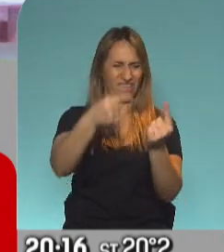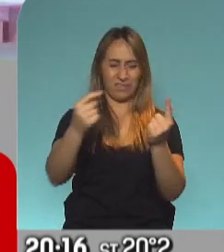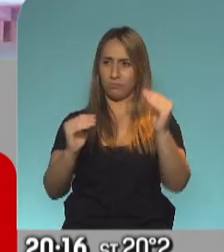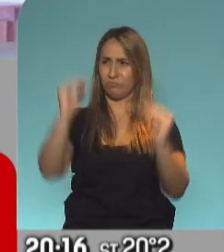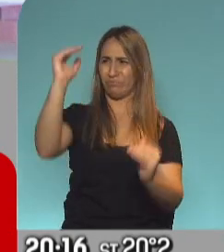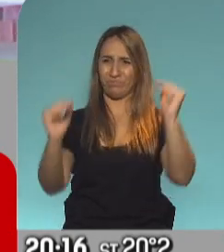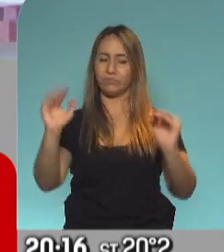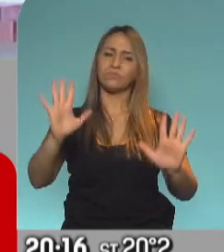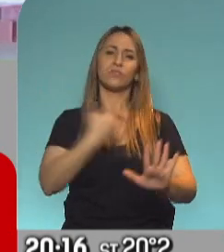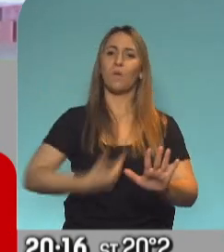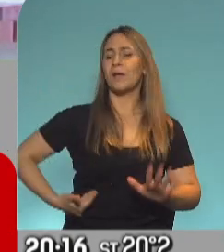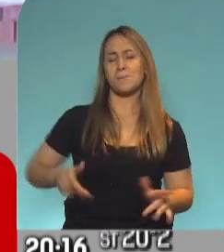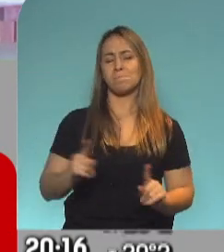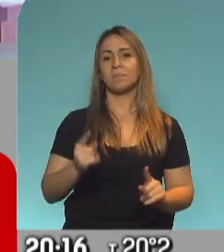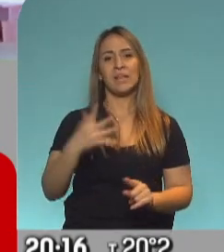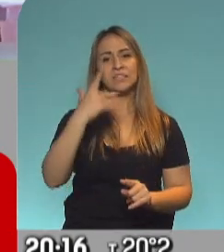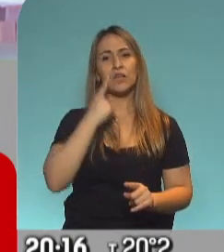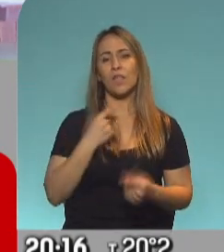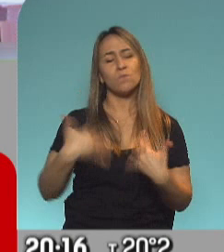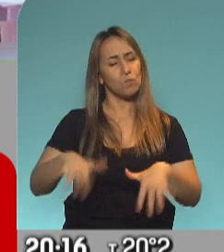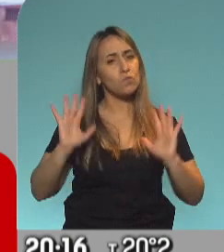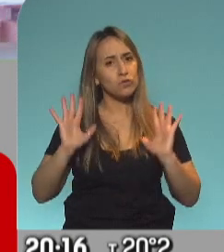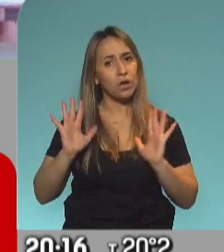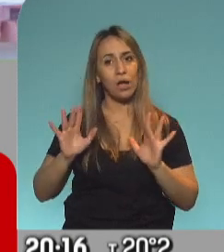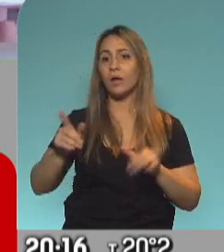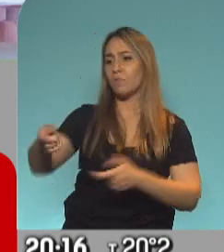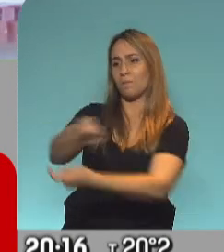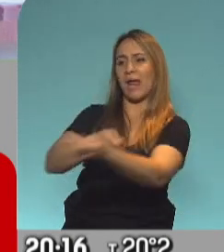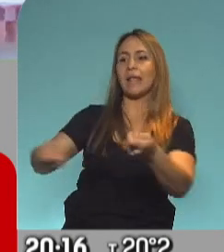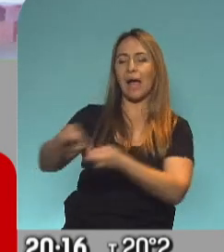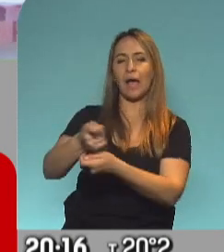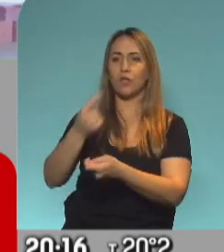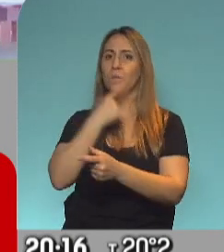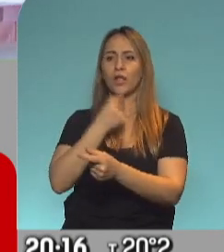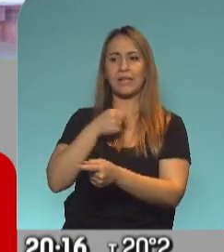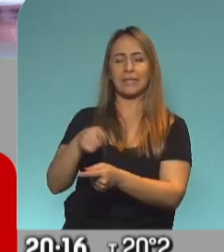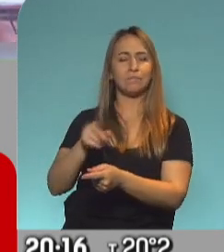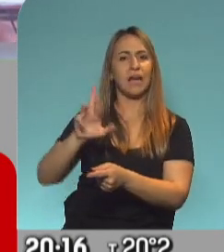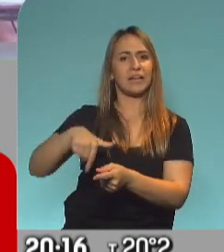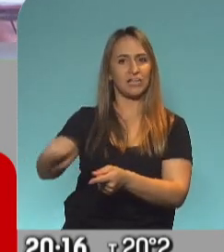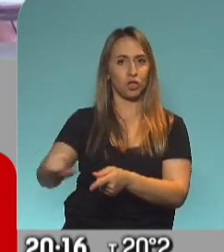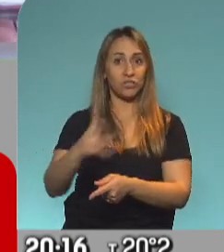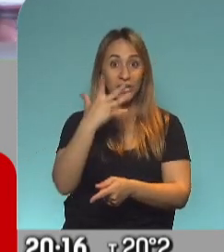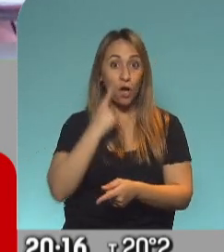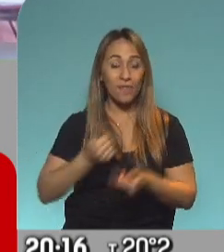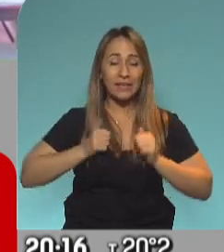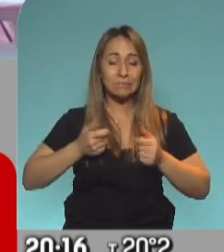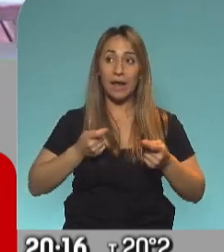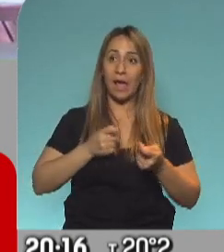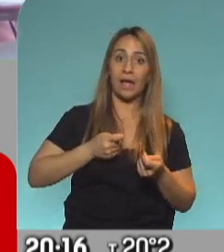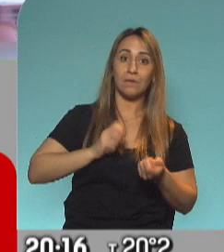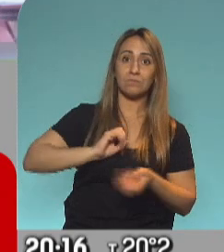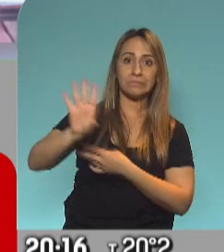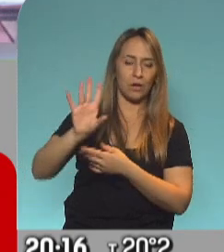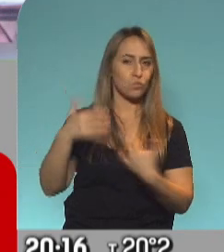para cinco días vamos a reconocer es mucho el mercado tiene razón en este sentido es mucho tiempo esperar cinco días para hacer una operación vamos a reducir entonces el parking a